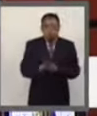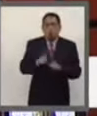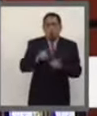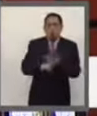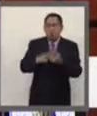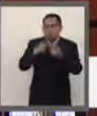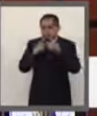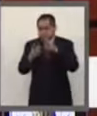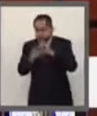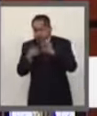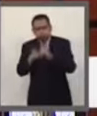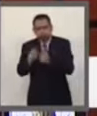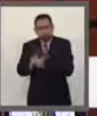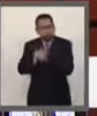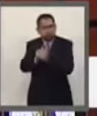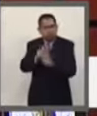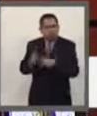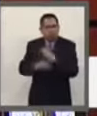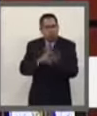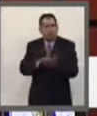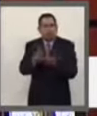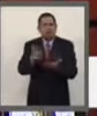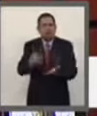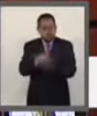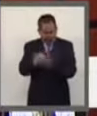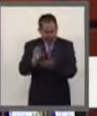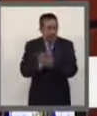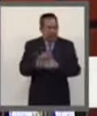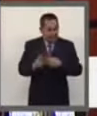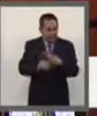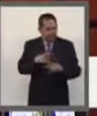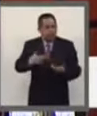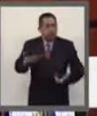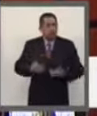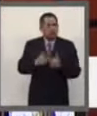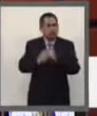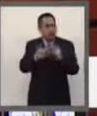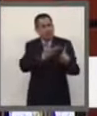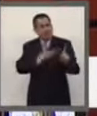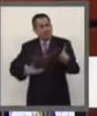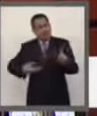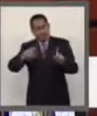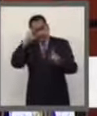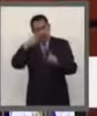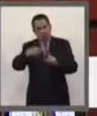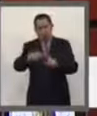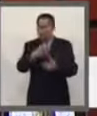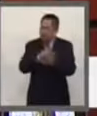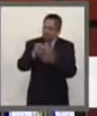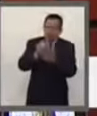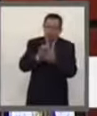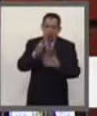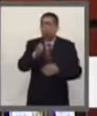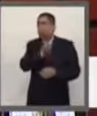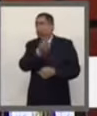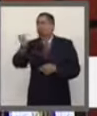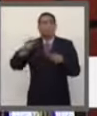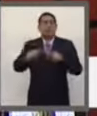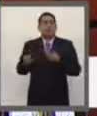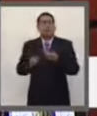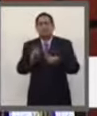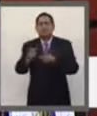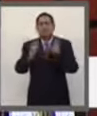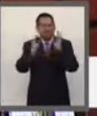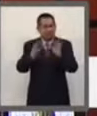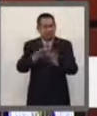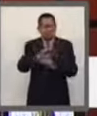dudas y cómo acompañamos esta acción valiente y contundente del presidente de la República, que no lo digo yo, lo dicen las encuestas,